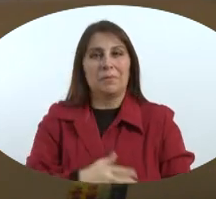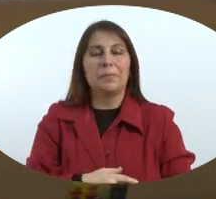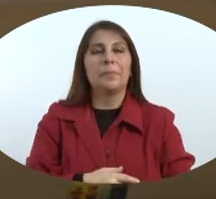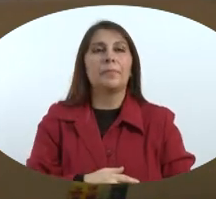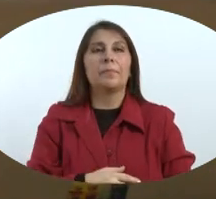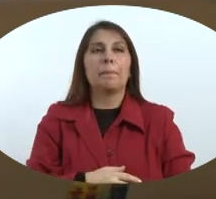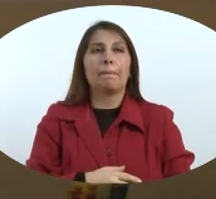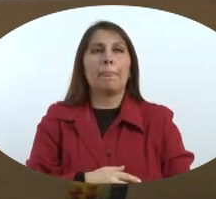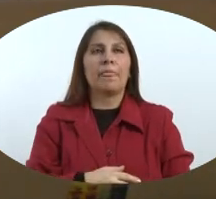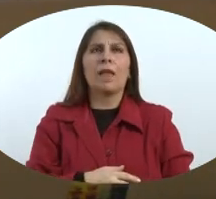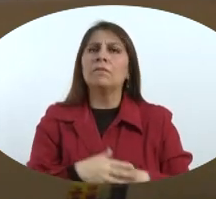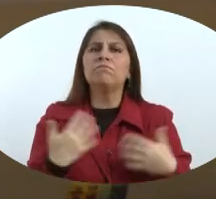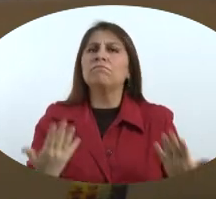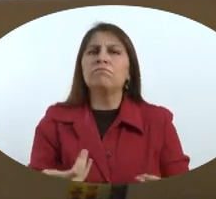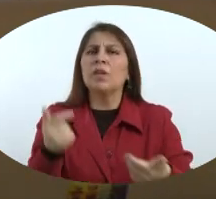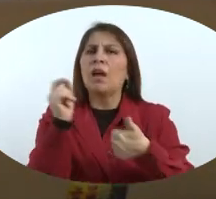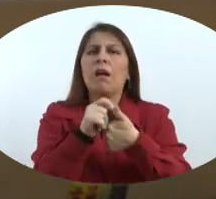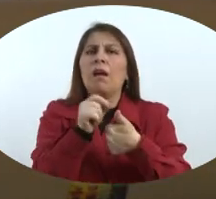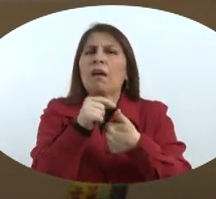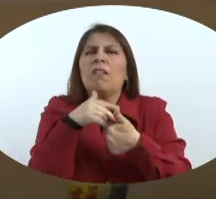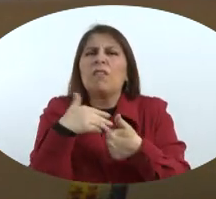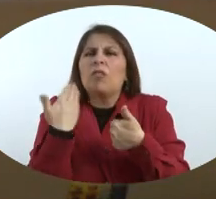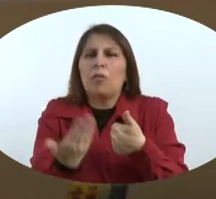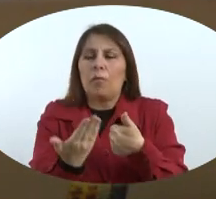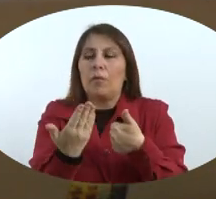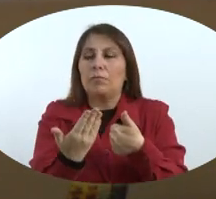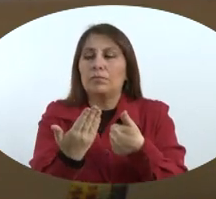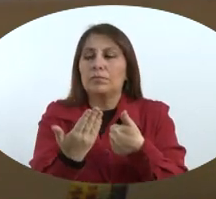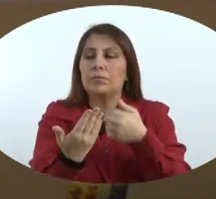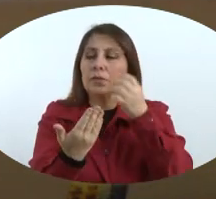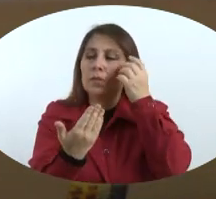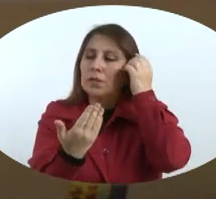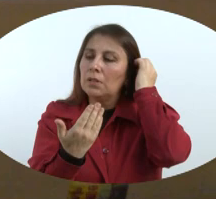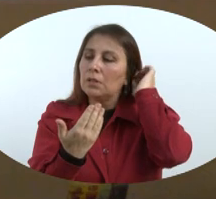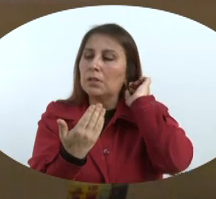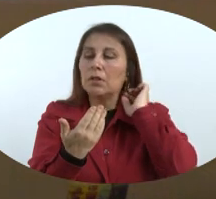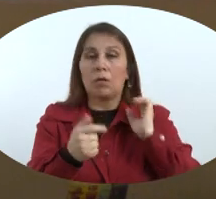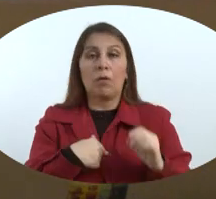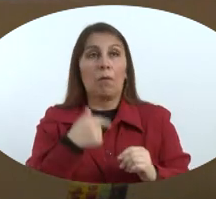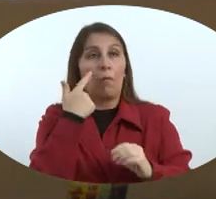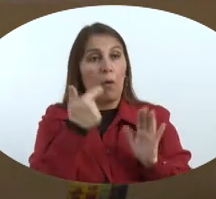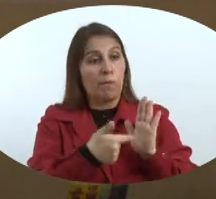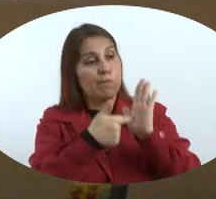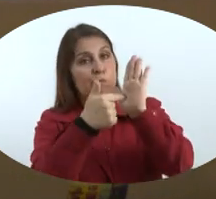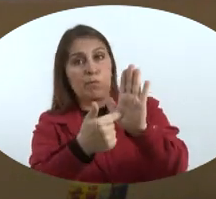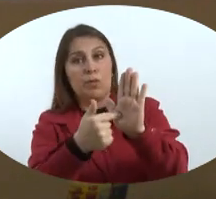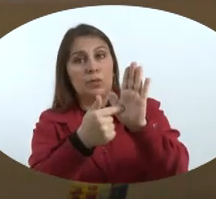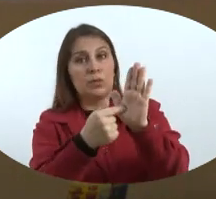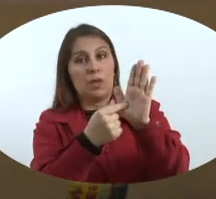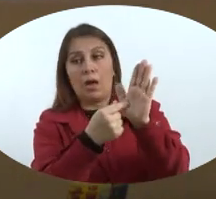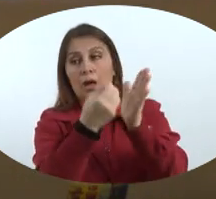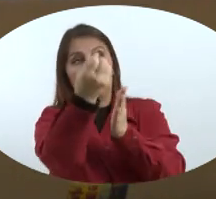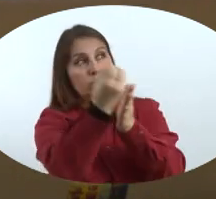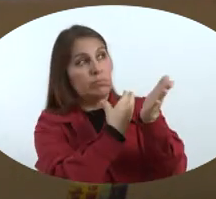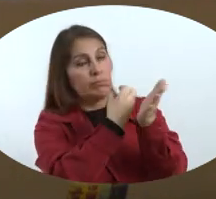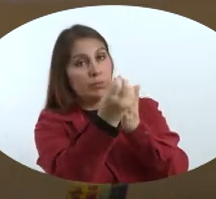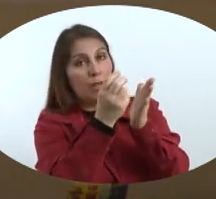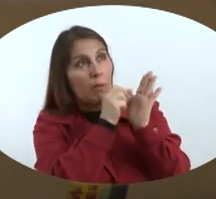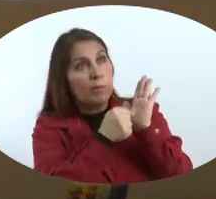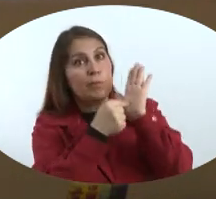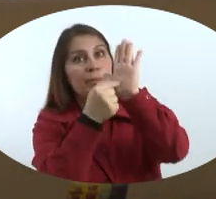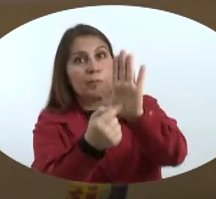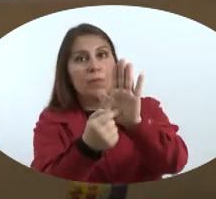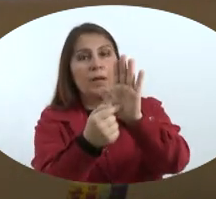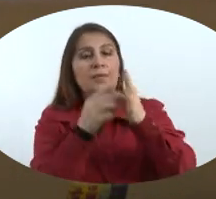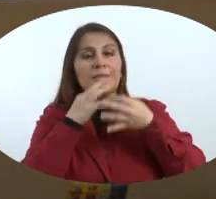eso consta pues si se quiere como lo evidencia un poco la diapositiva de poder dar